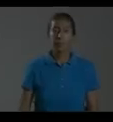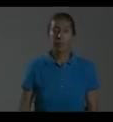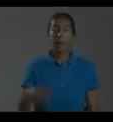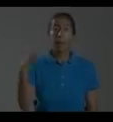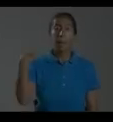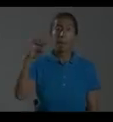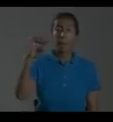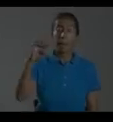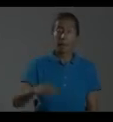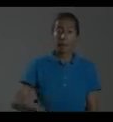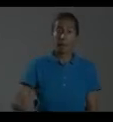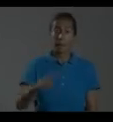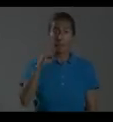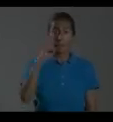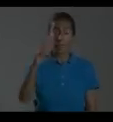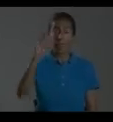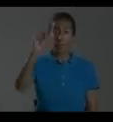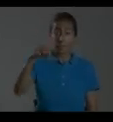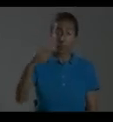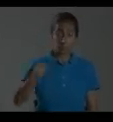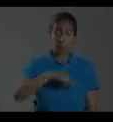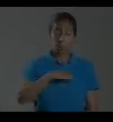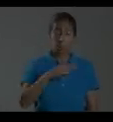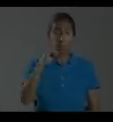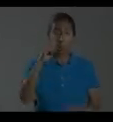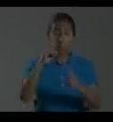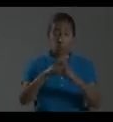para ver si nosotros hemos conocido no el camino,